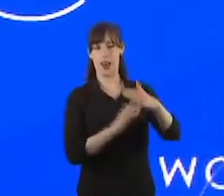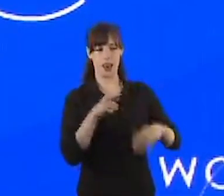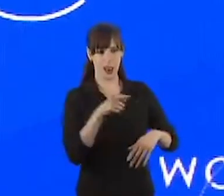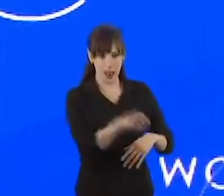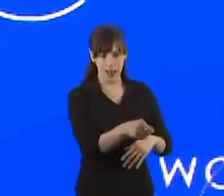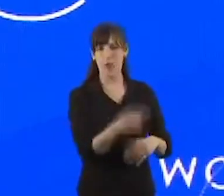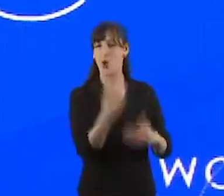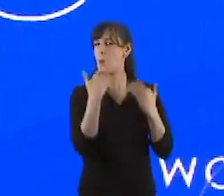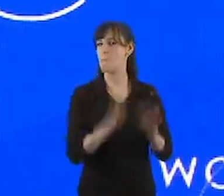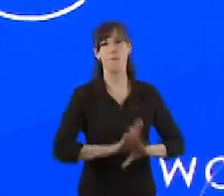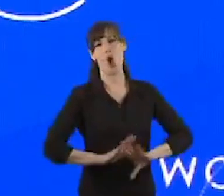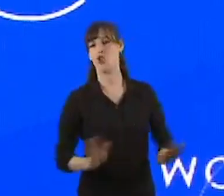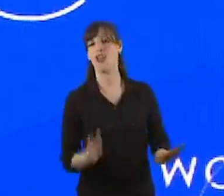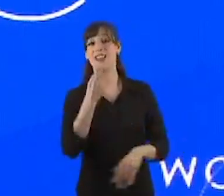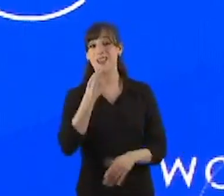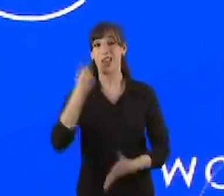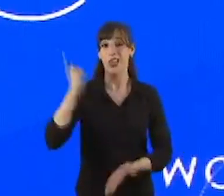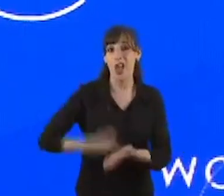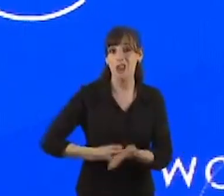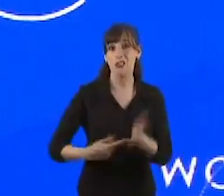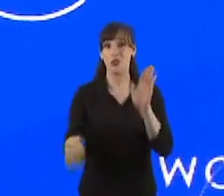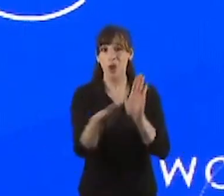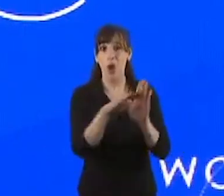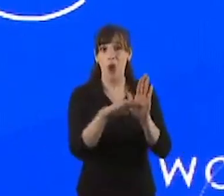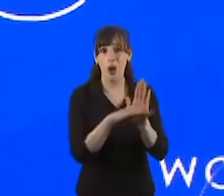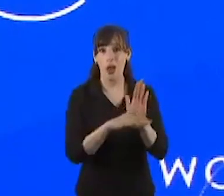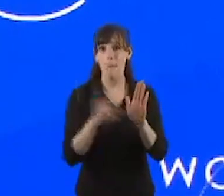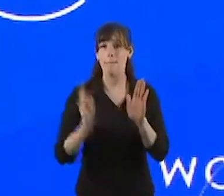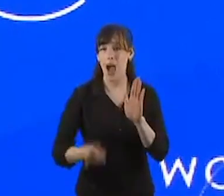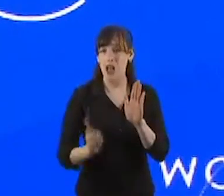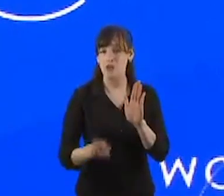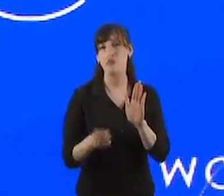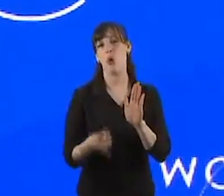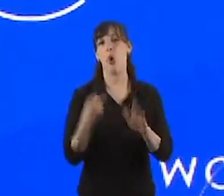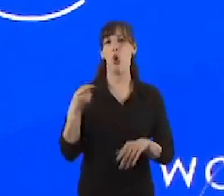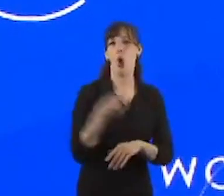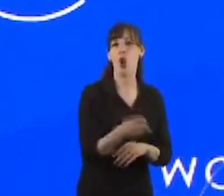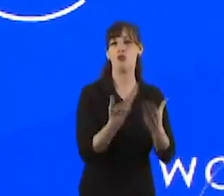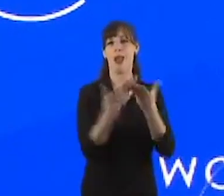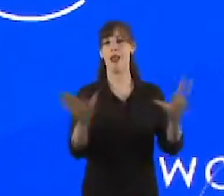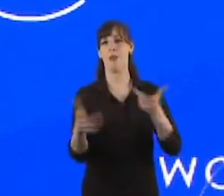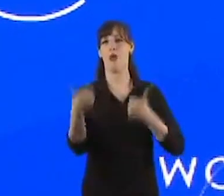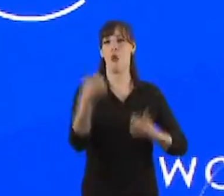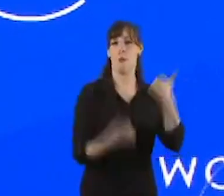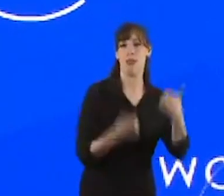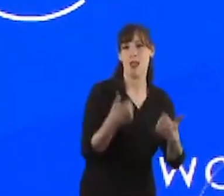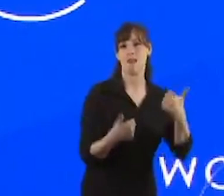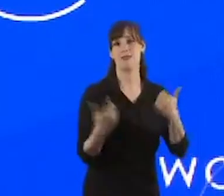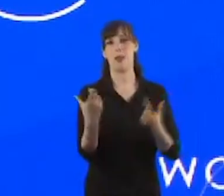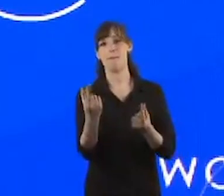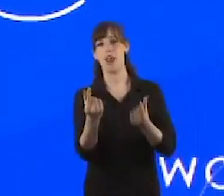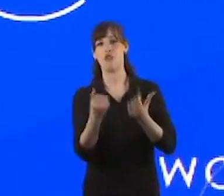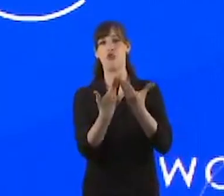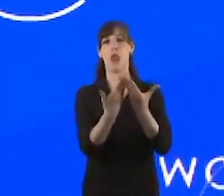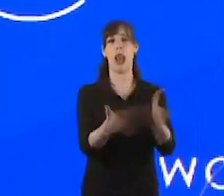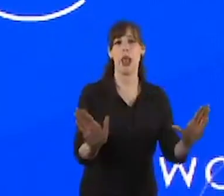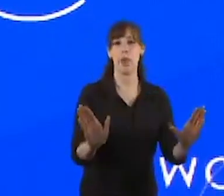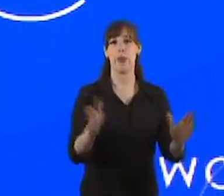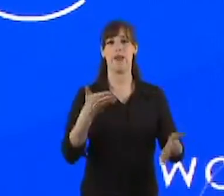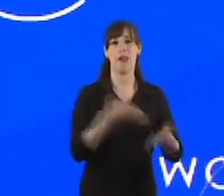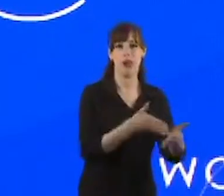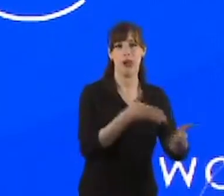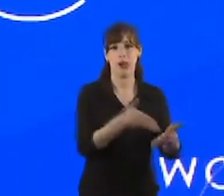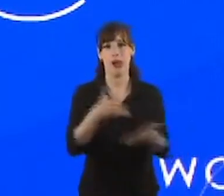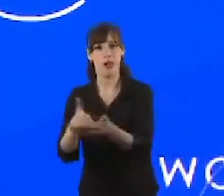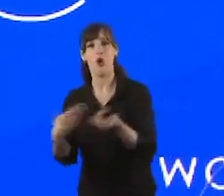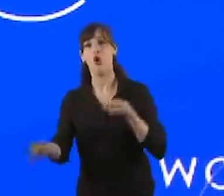que entorpecen el libre funcionamiento de los mercados, la libre competencia, los sistemas de precios libres, si se entorpece el comercio,